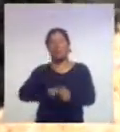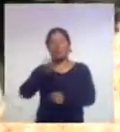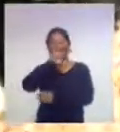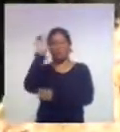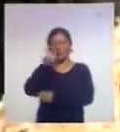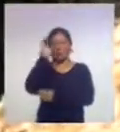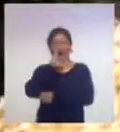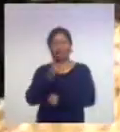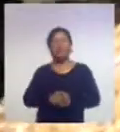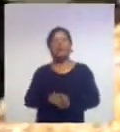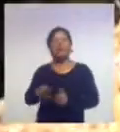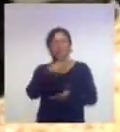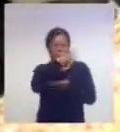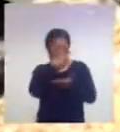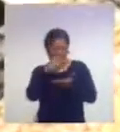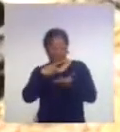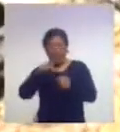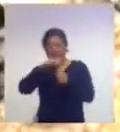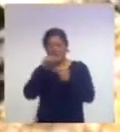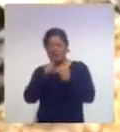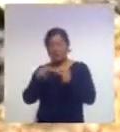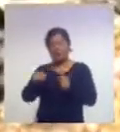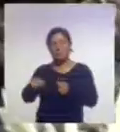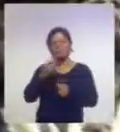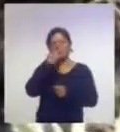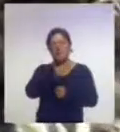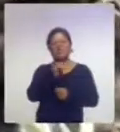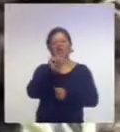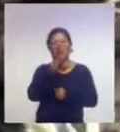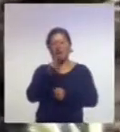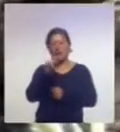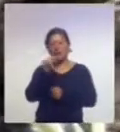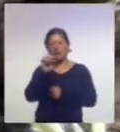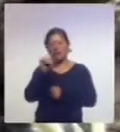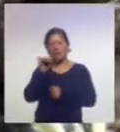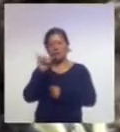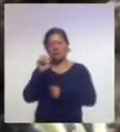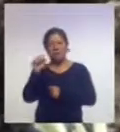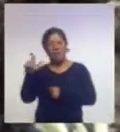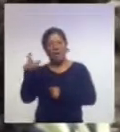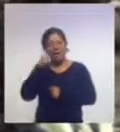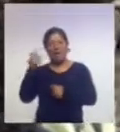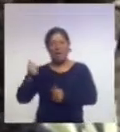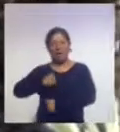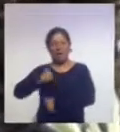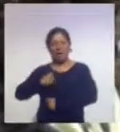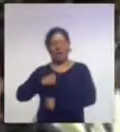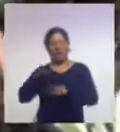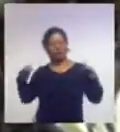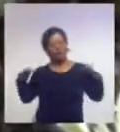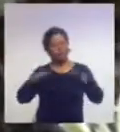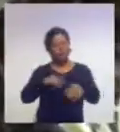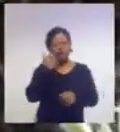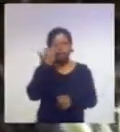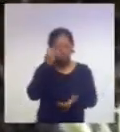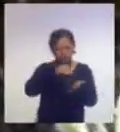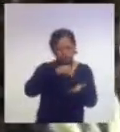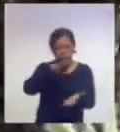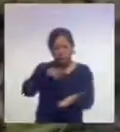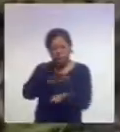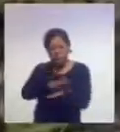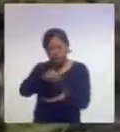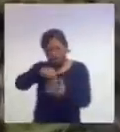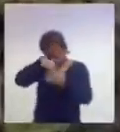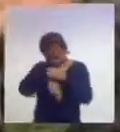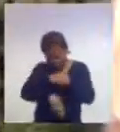y dentro de un plan nacional denominado Artemisa, el ejército colombiano se ha sumado a la labor de repoblar los páramos con esta planta de vital